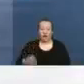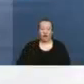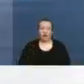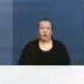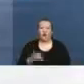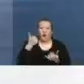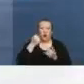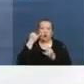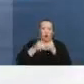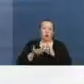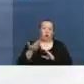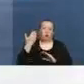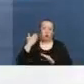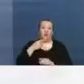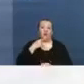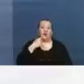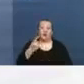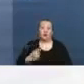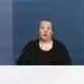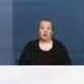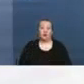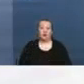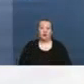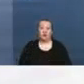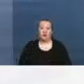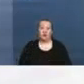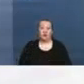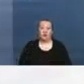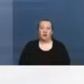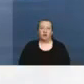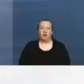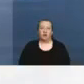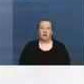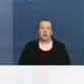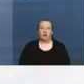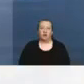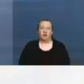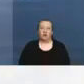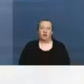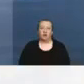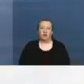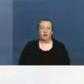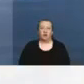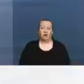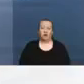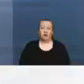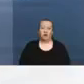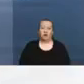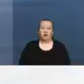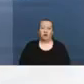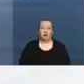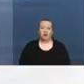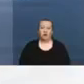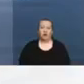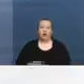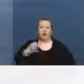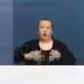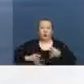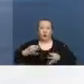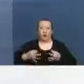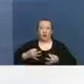declarar este tipo culpable al estado a garrett en el caso del universo está en la corte interamericana dijo